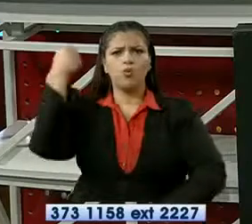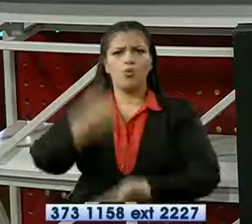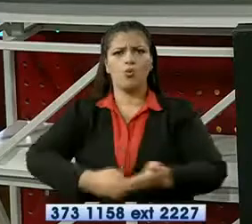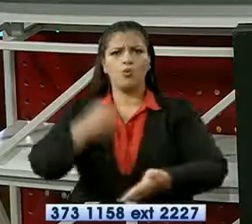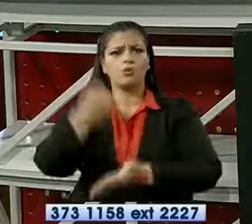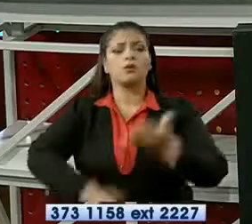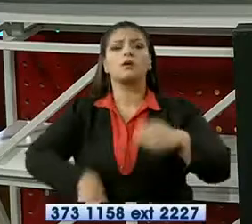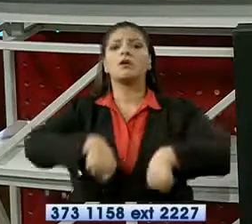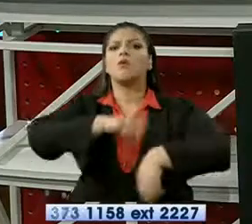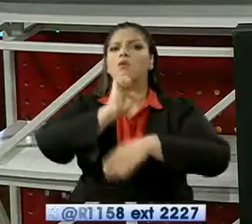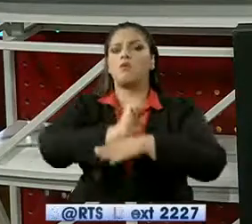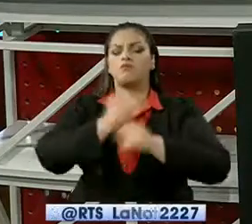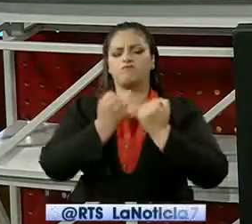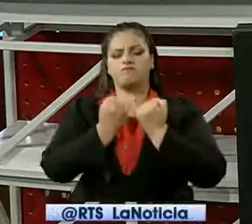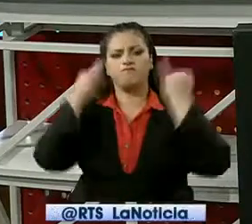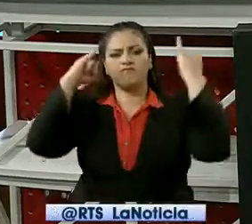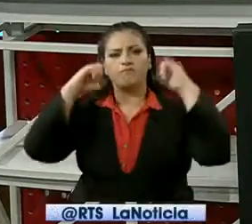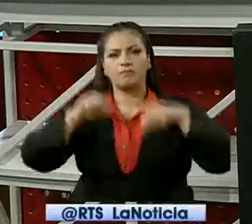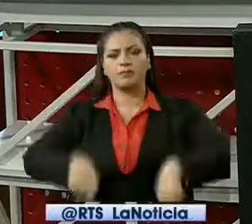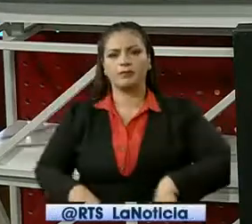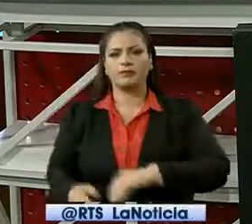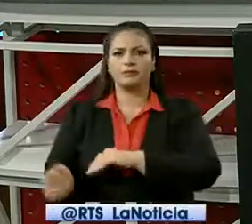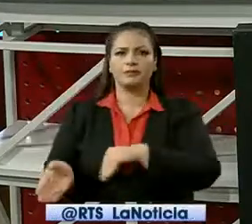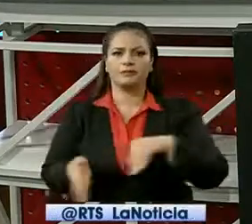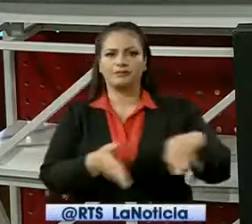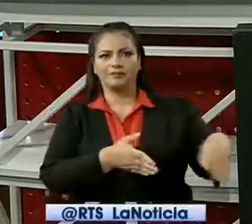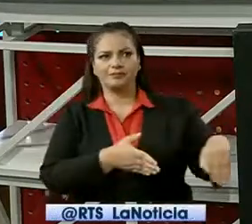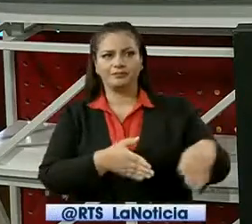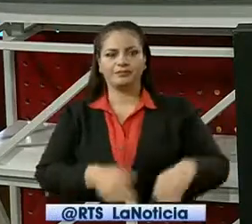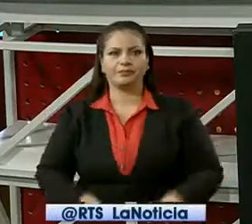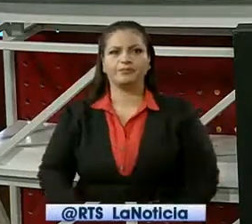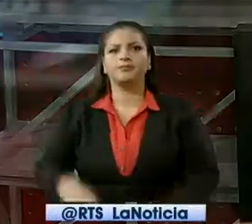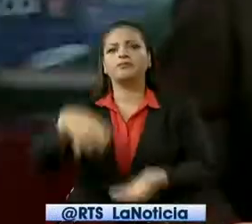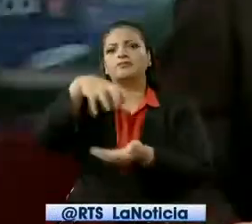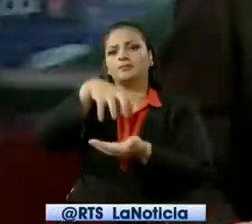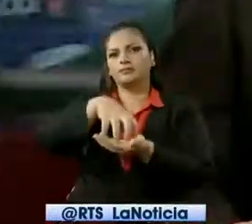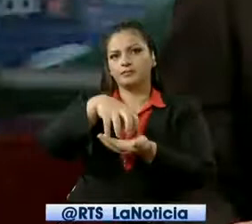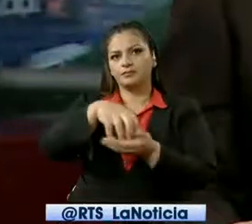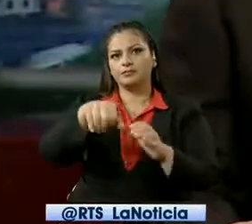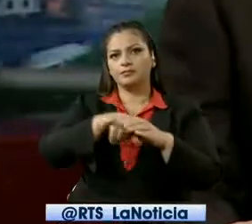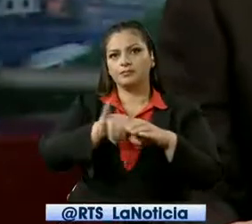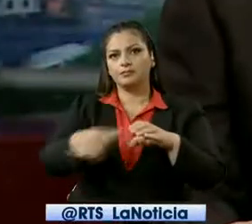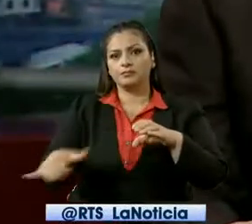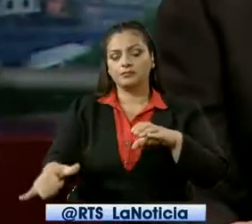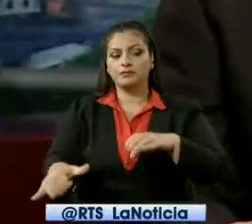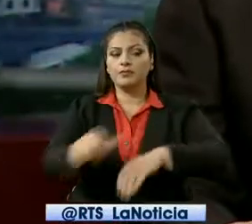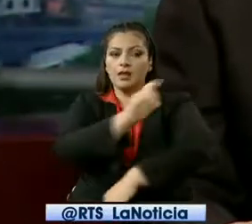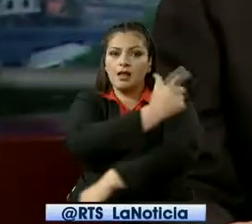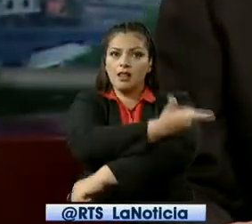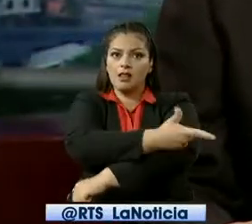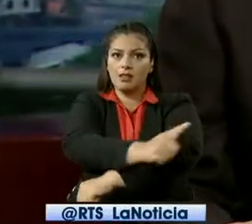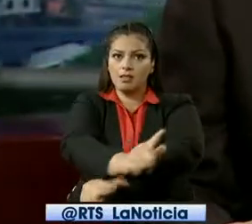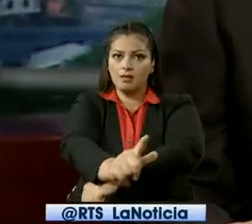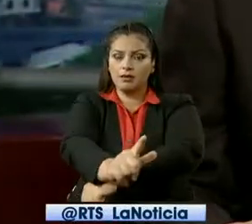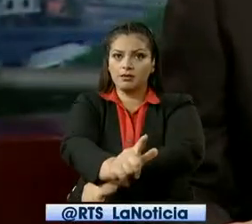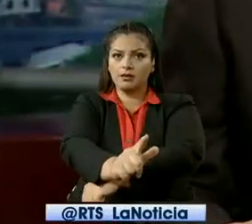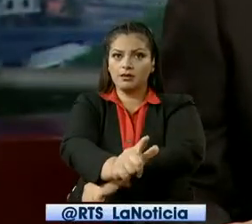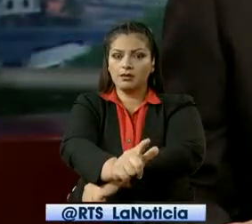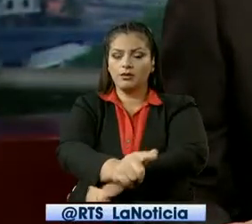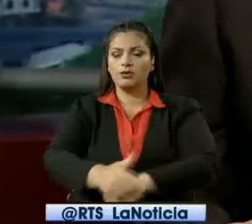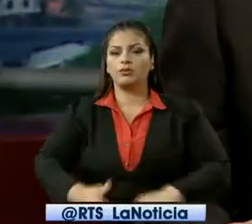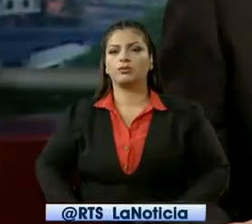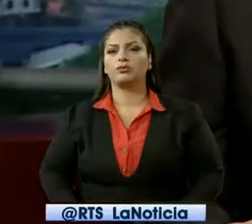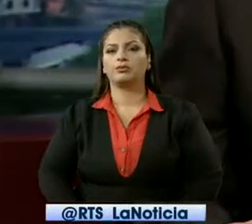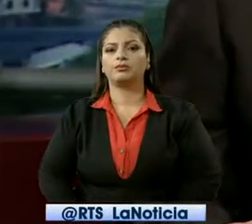bueno ahora les tenemos otra información y los trasladó hasta el cantón la libertad en la provincia de santa elena hay un incendio destruyó